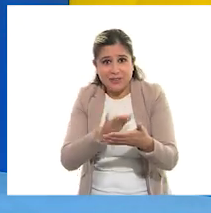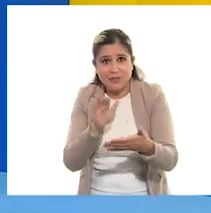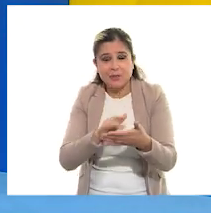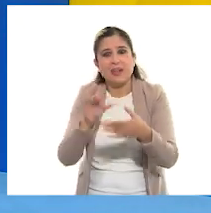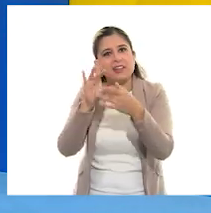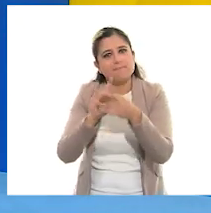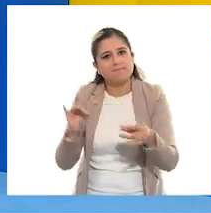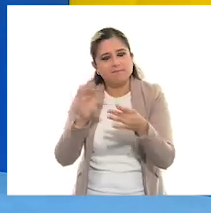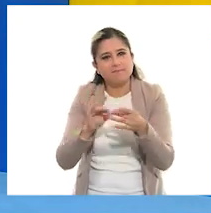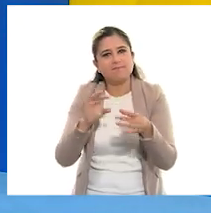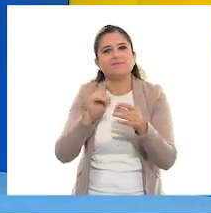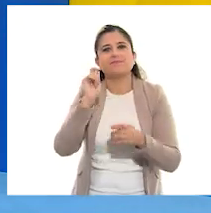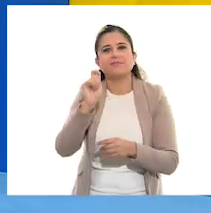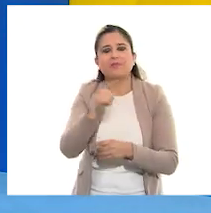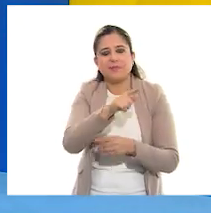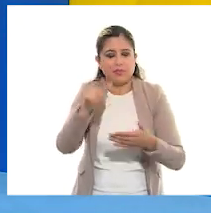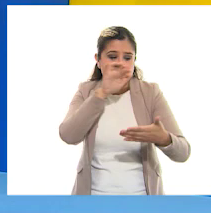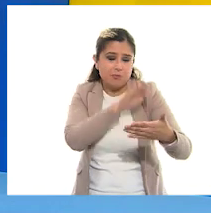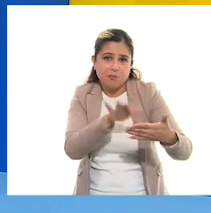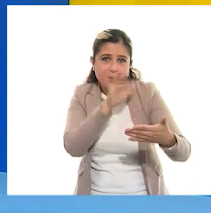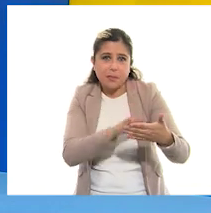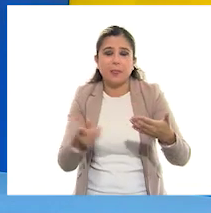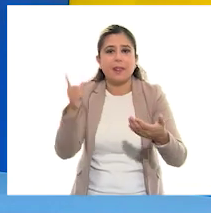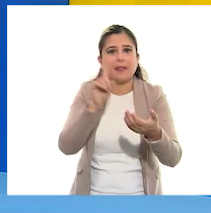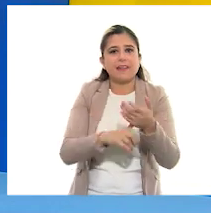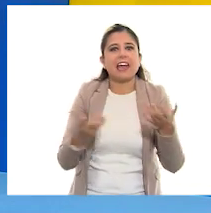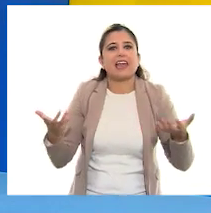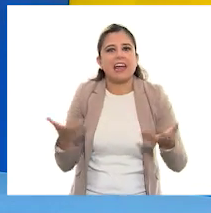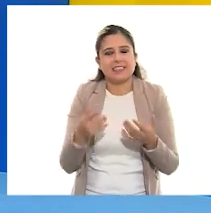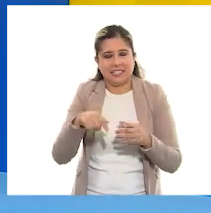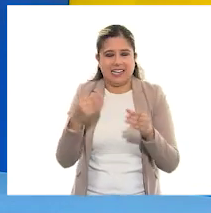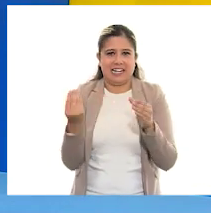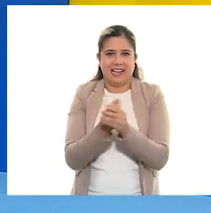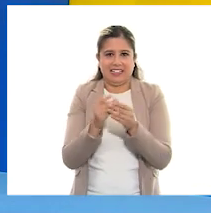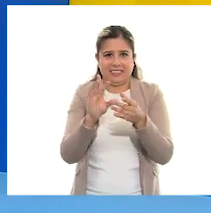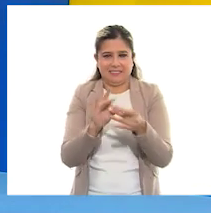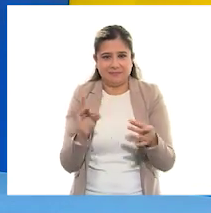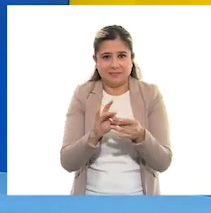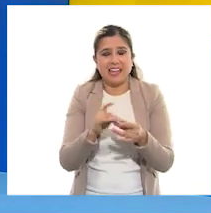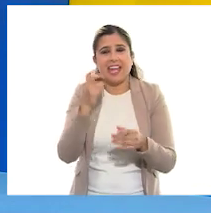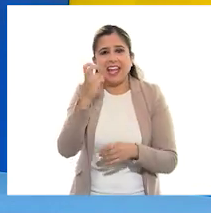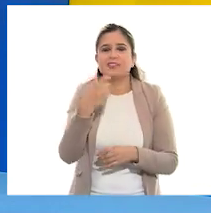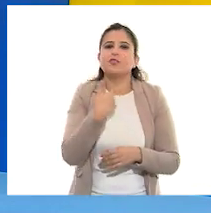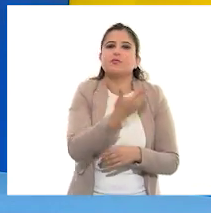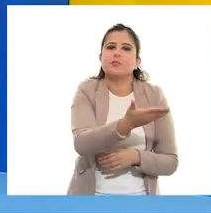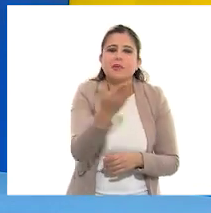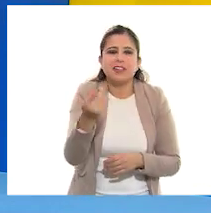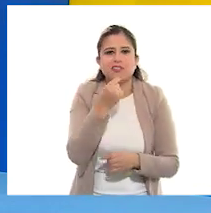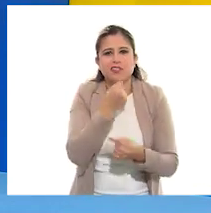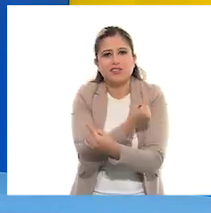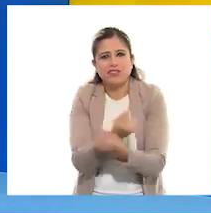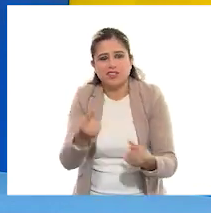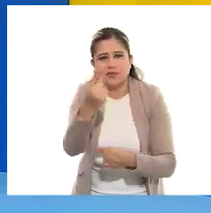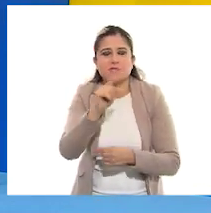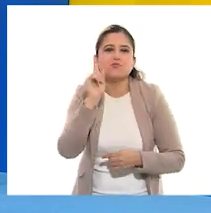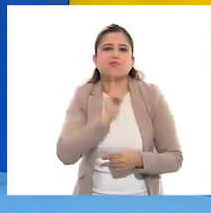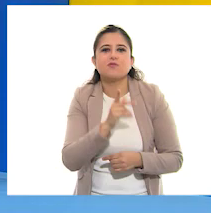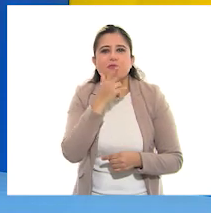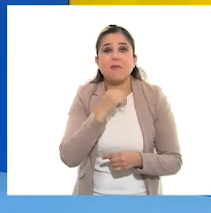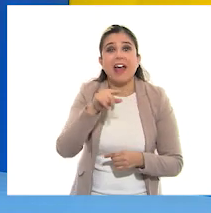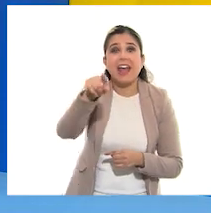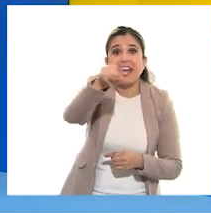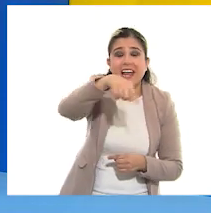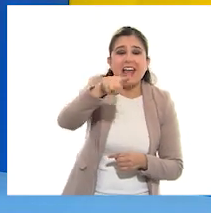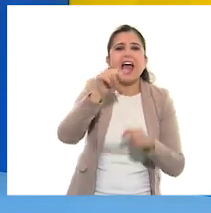algunas pistas sobre el tipo de texto que empezaremos a trabajar en esta clase. Por eso les pido a nuestros niños y niñas en casa y a ti